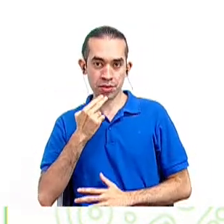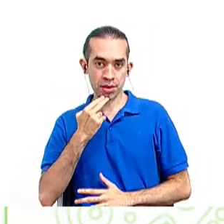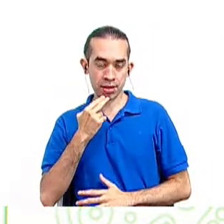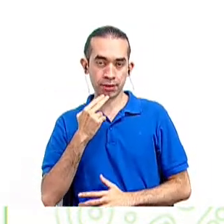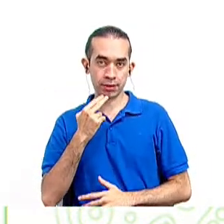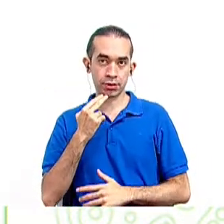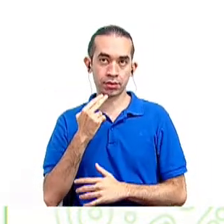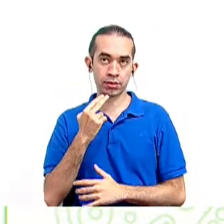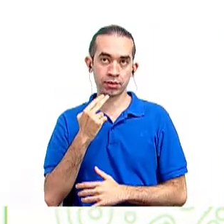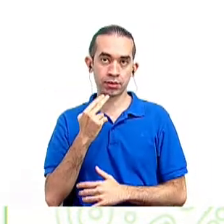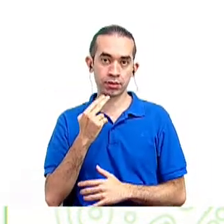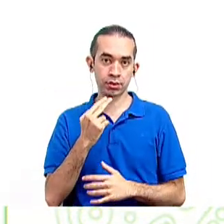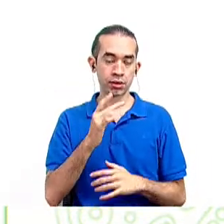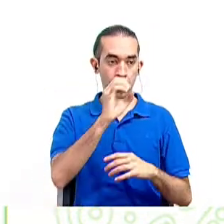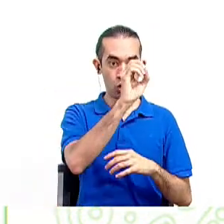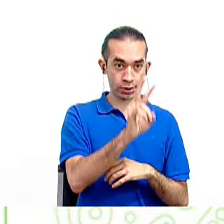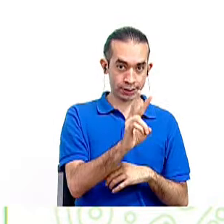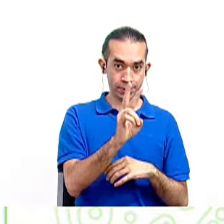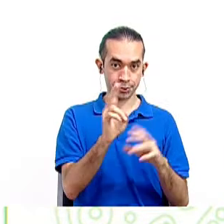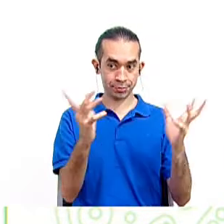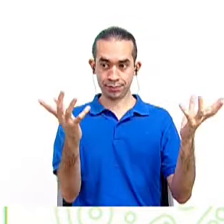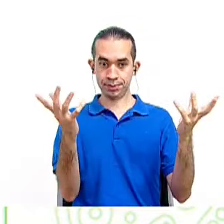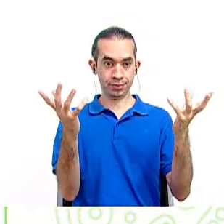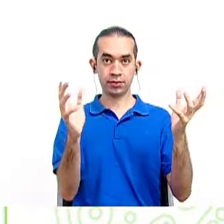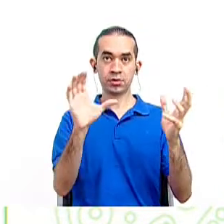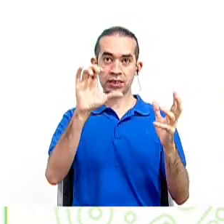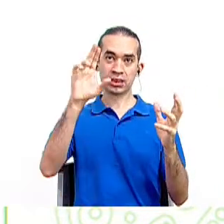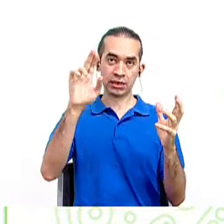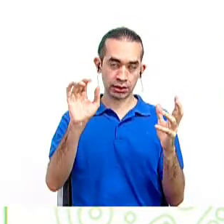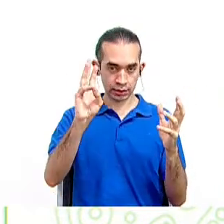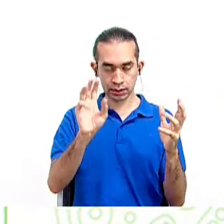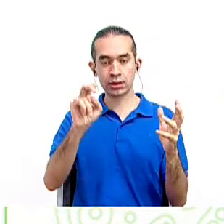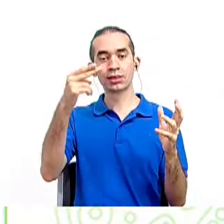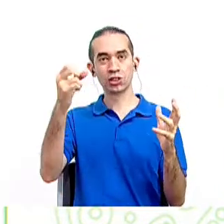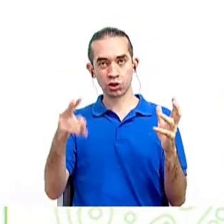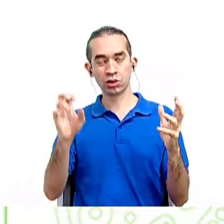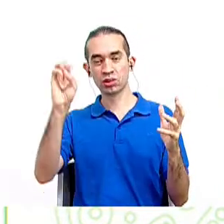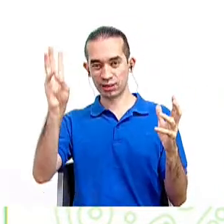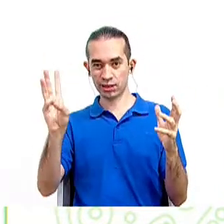azúcar, en presencia de oxígeno, que es el que yo respiro,